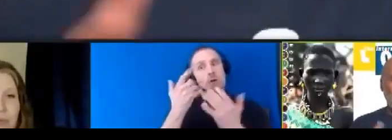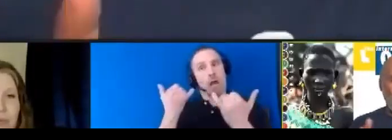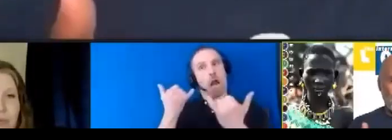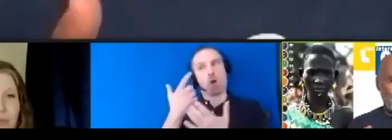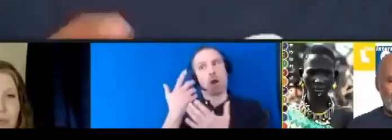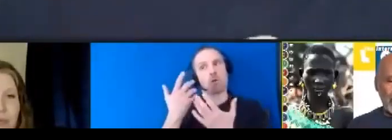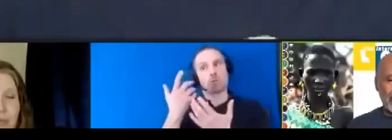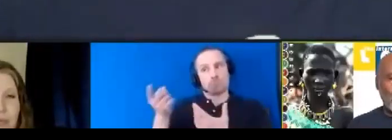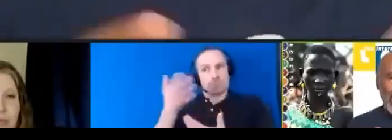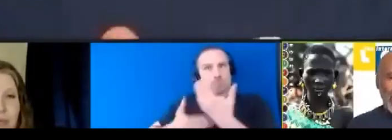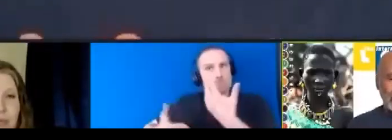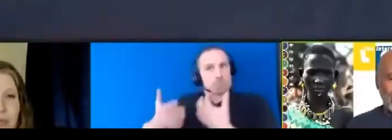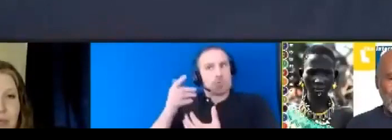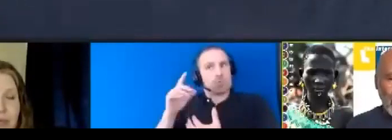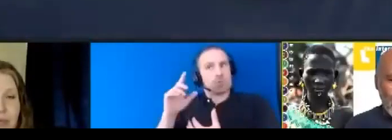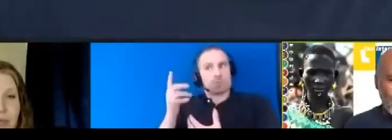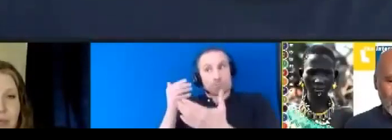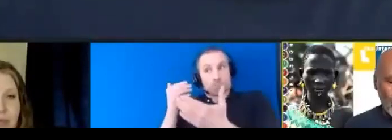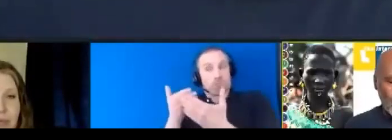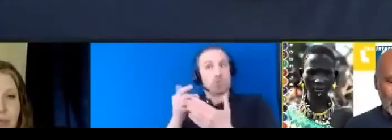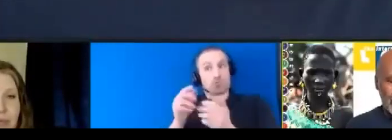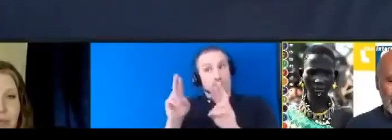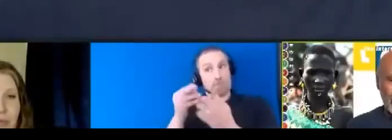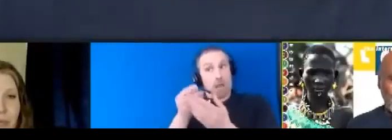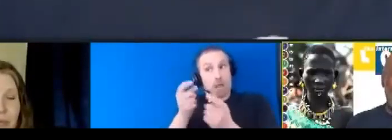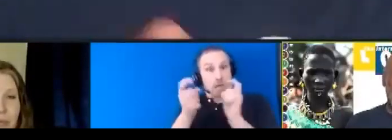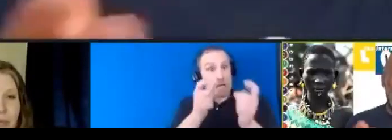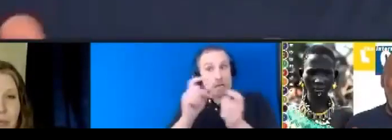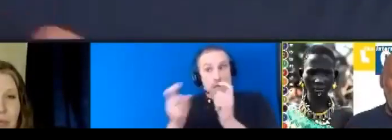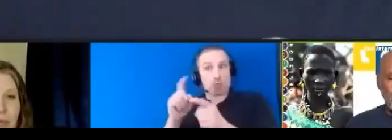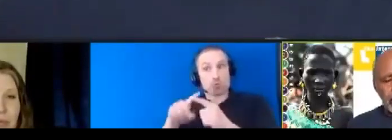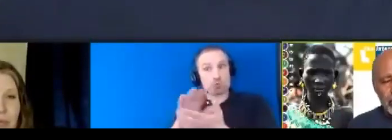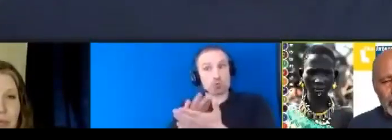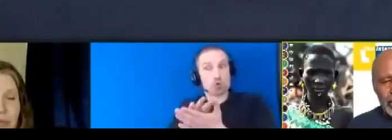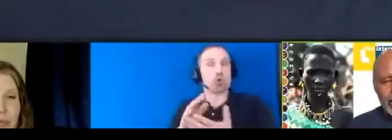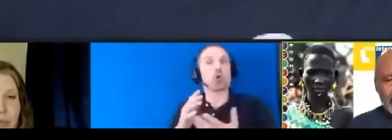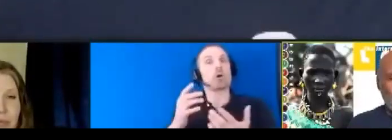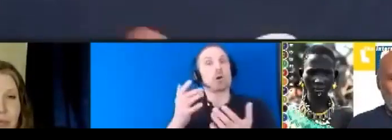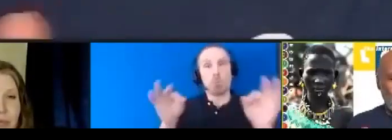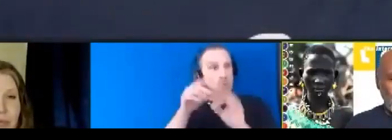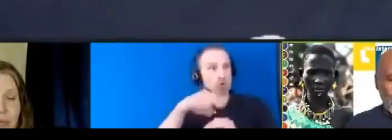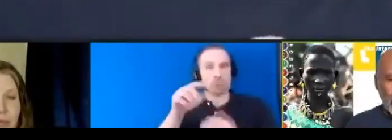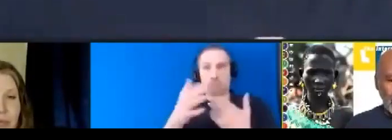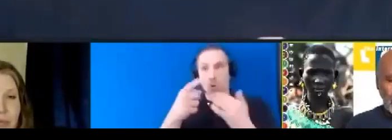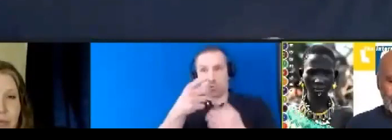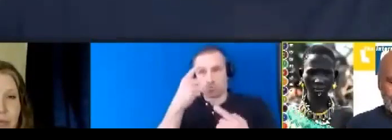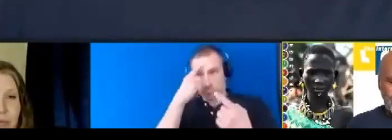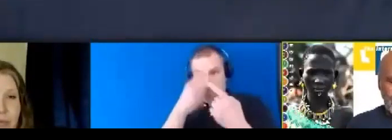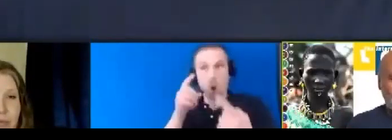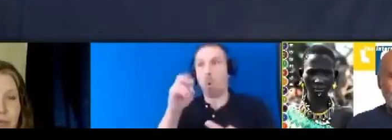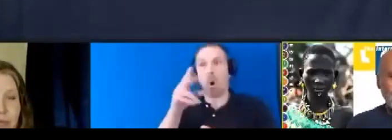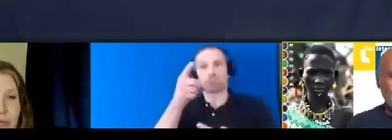y la locación de los fondos de la escuela es importante que les estamos pidiendo a todos los que están